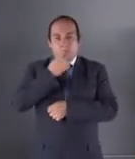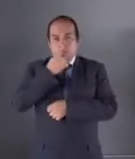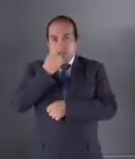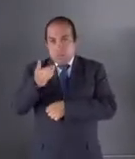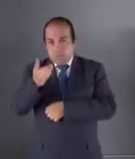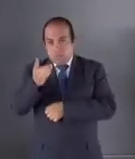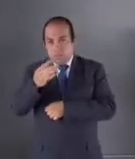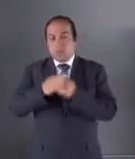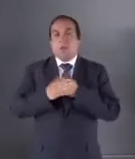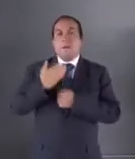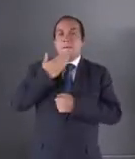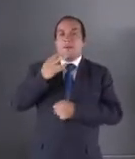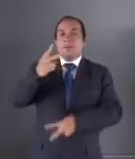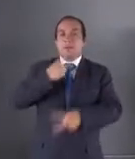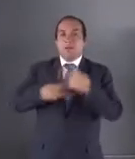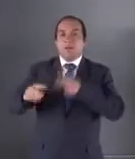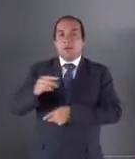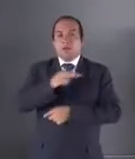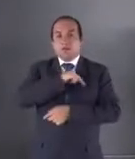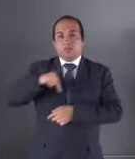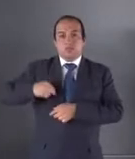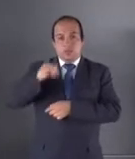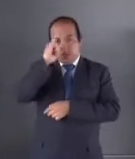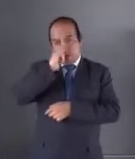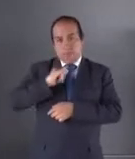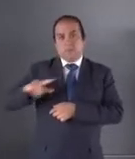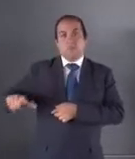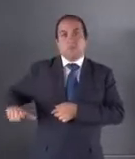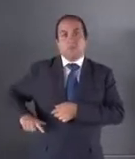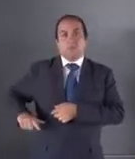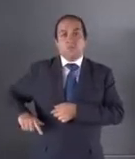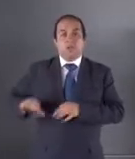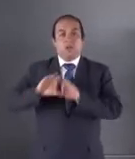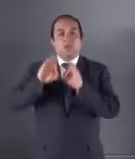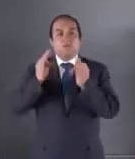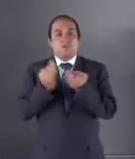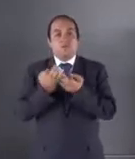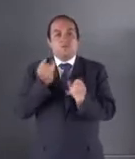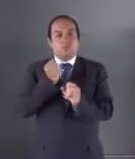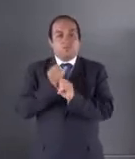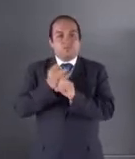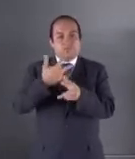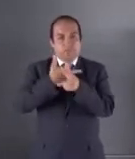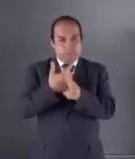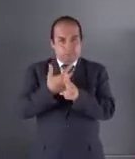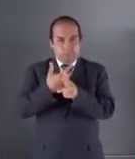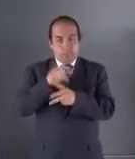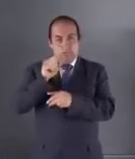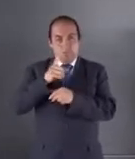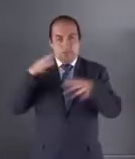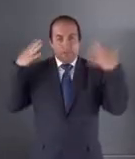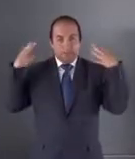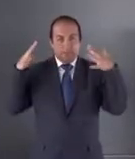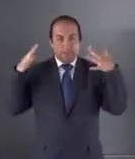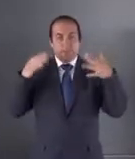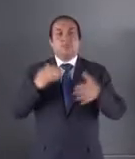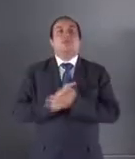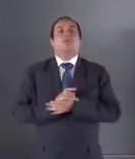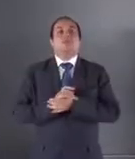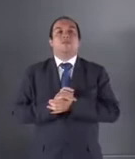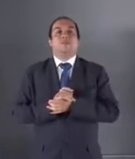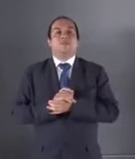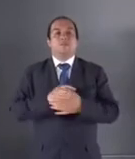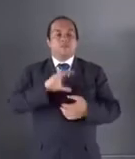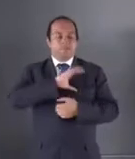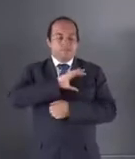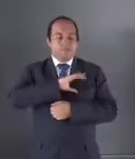cordial bienvenida a nuestra jefa de gobierno de manera virtual, y un abrazo afectuoso para ella y para todos los funcionarios